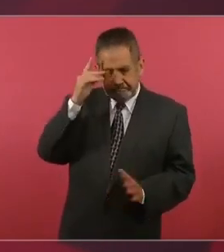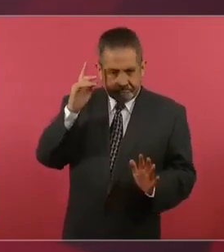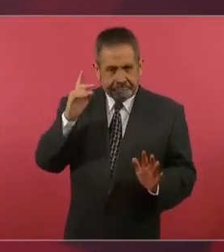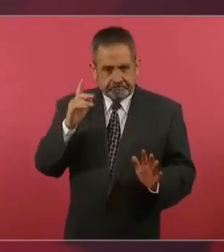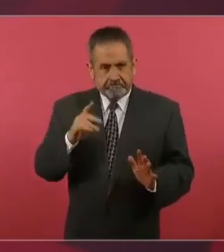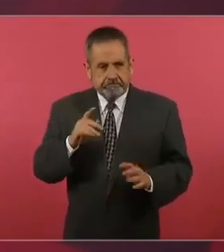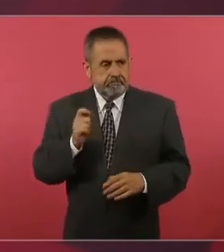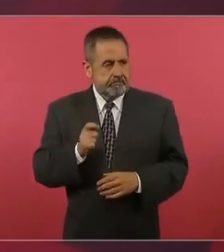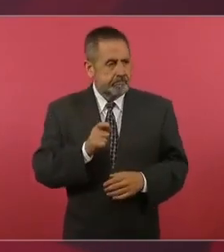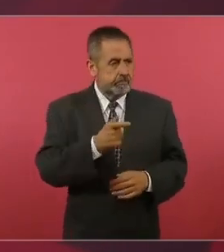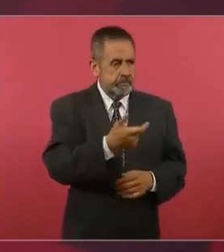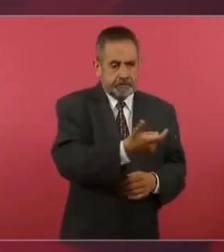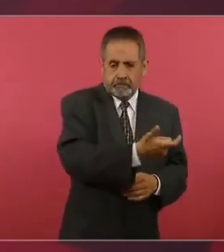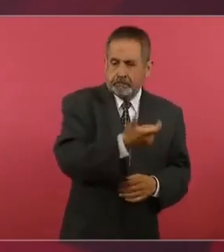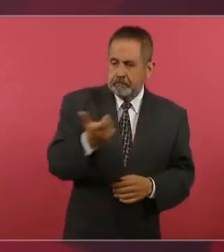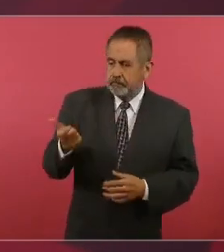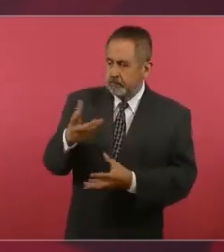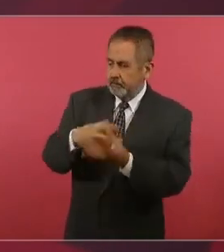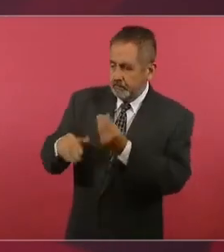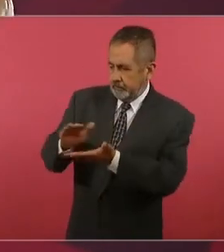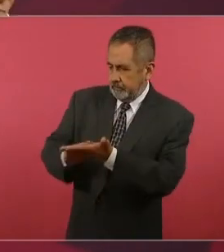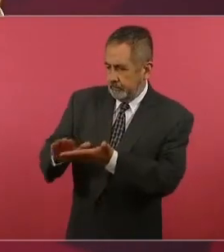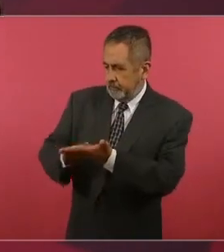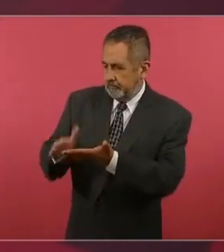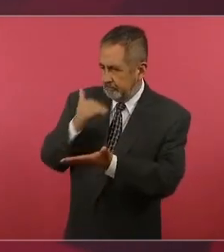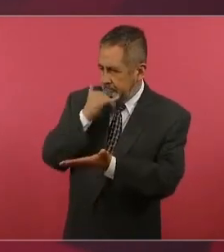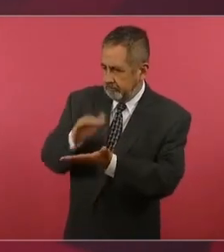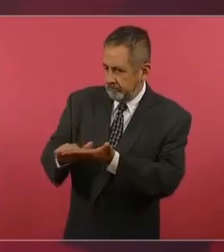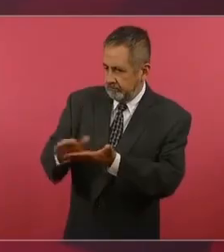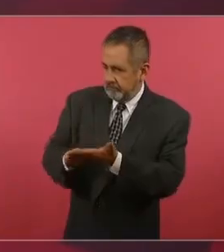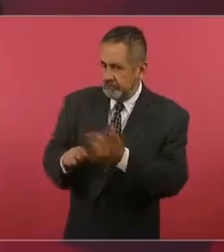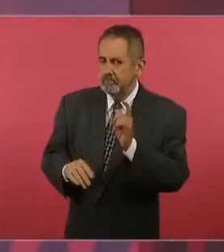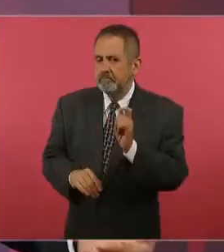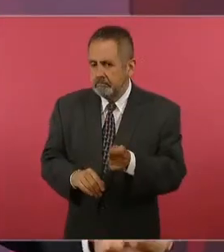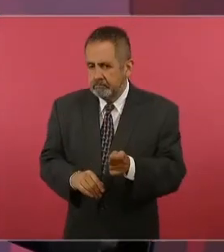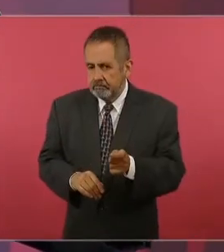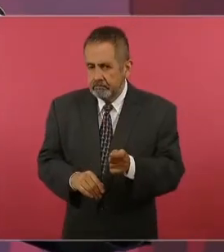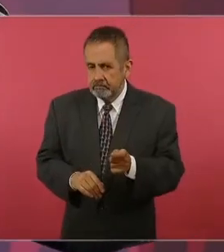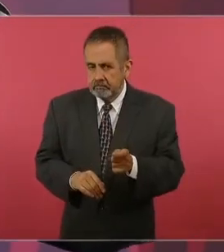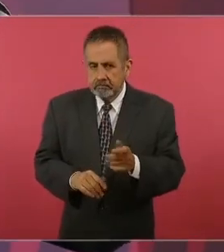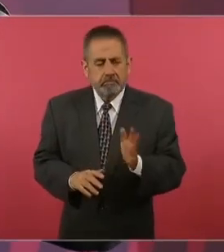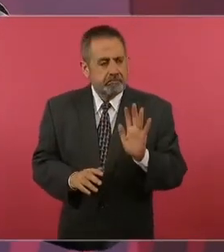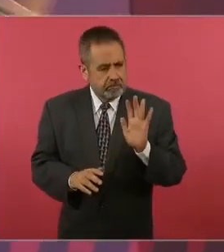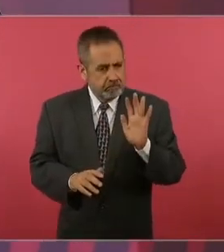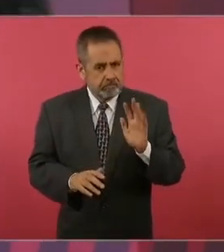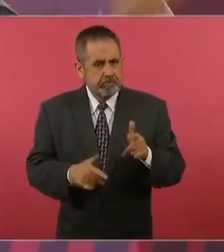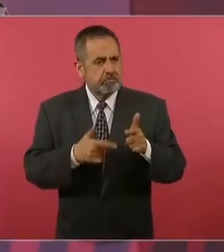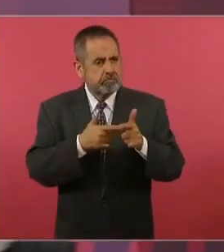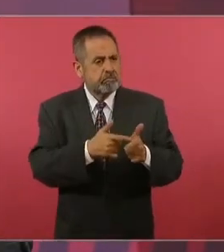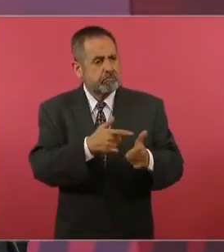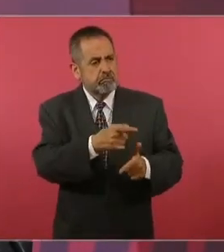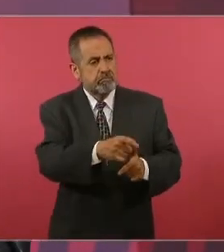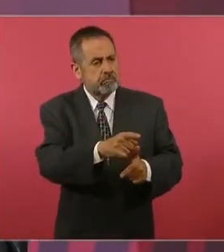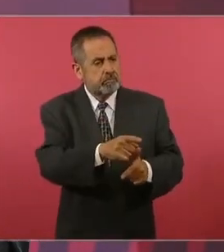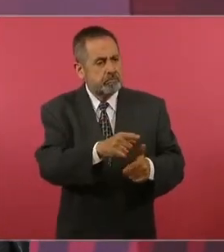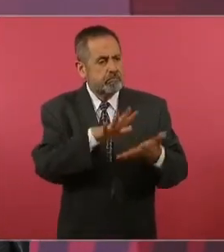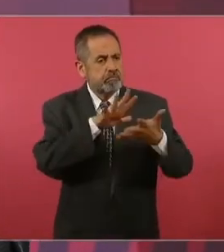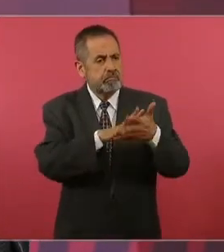que la reparación del daño lo que permite es seguir el proceso en libertad.